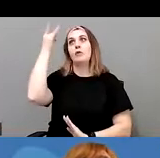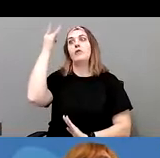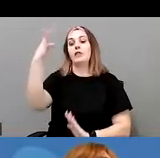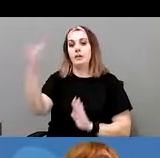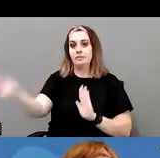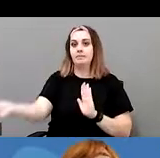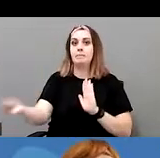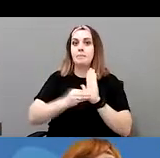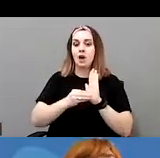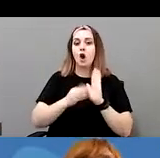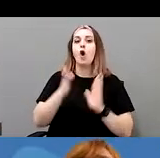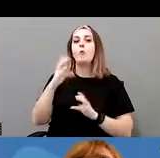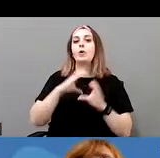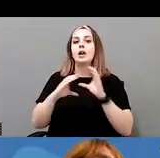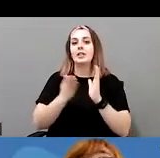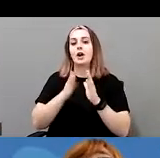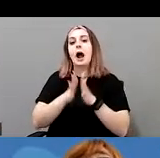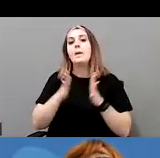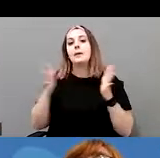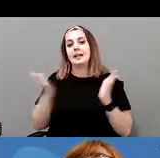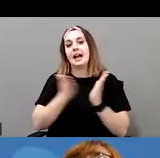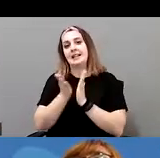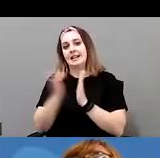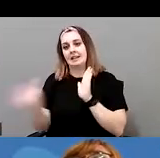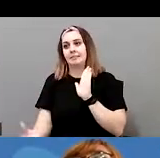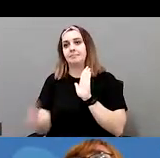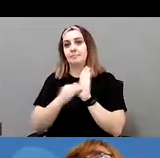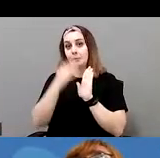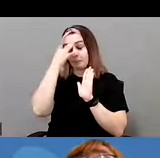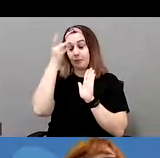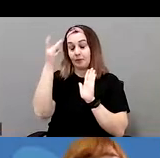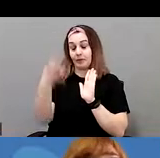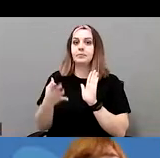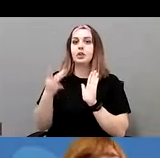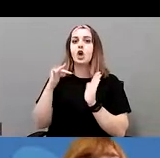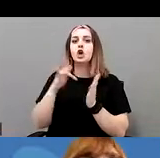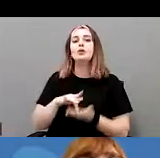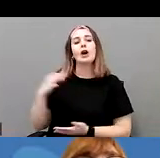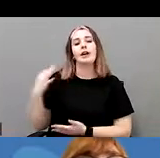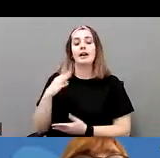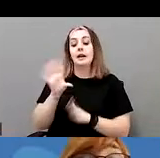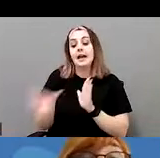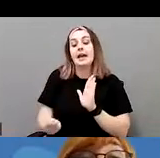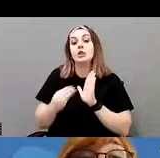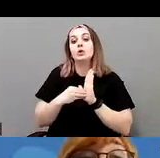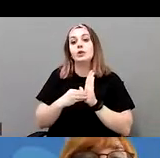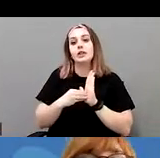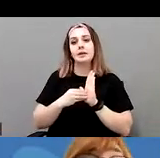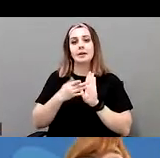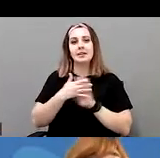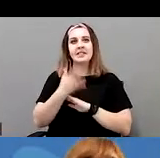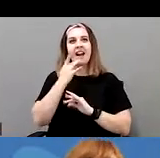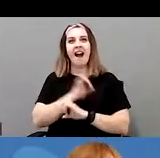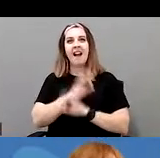comunicación aumentativa. ¿Qué ocurre? Y alternativa. ¿Qué ocurre? Que claro, se introduce, pero no queda